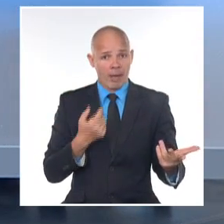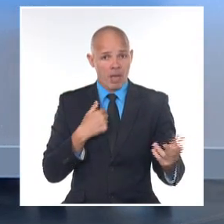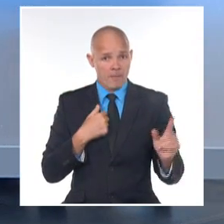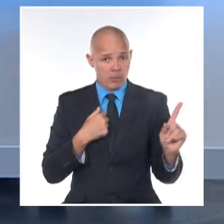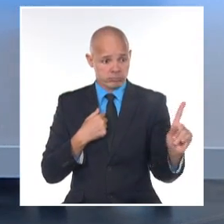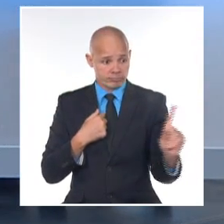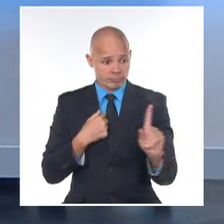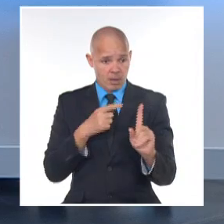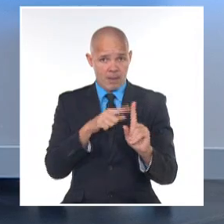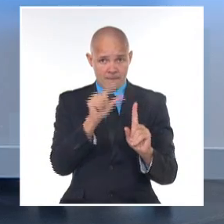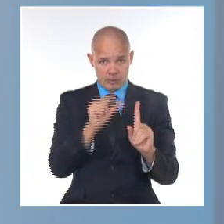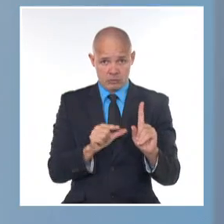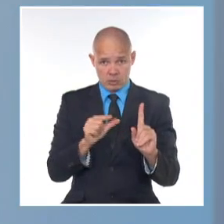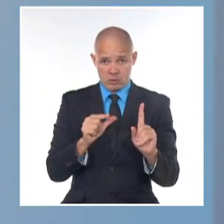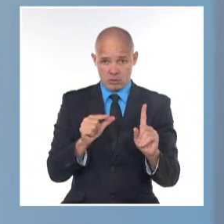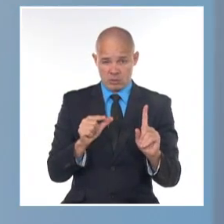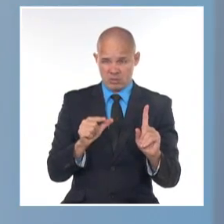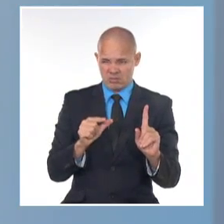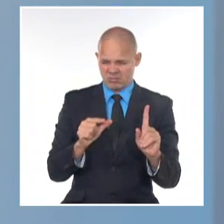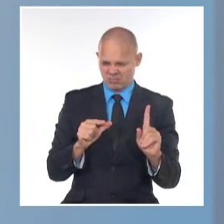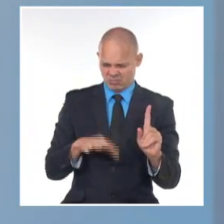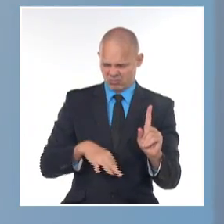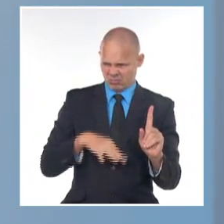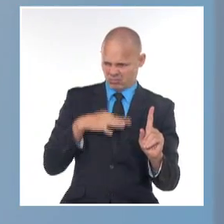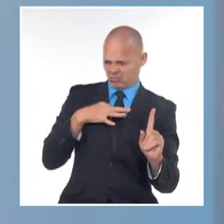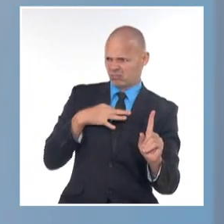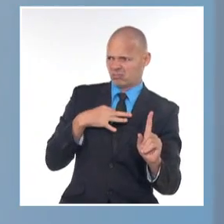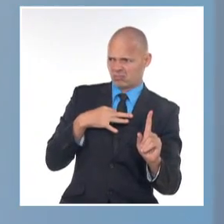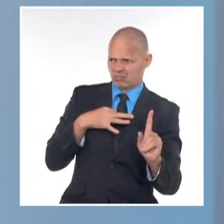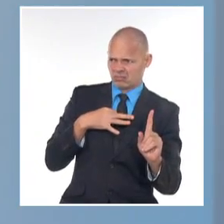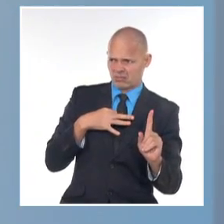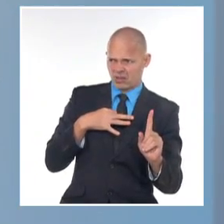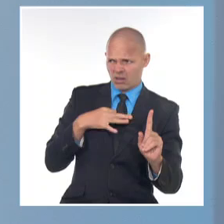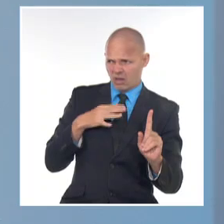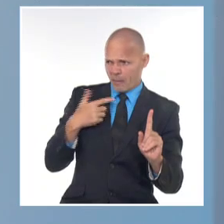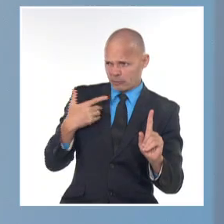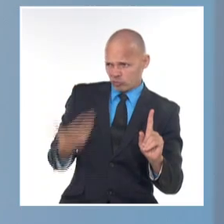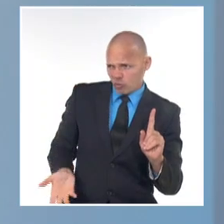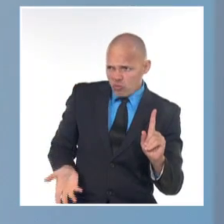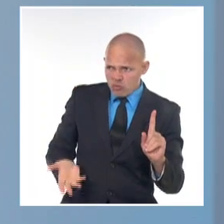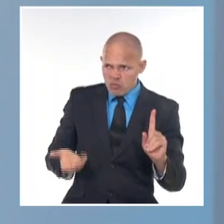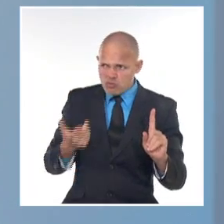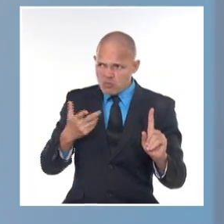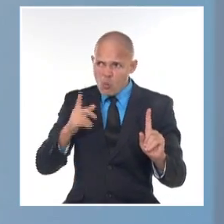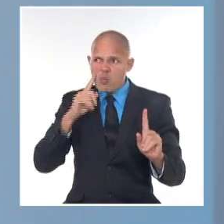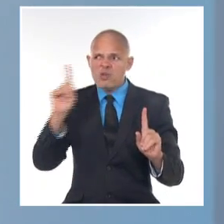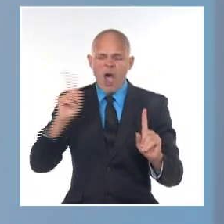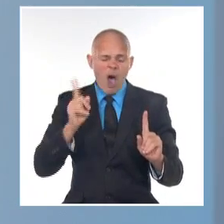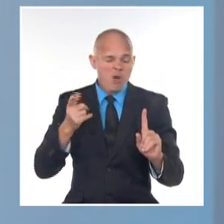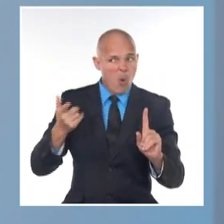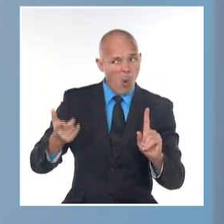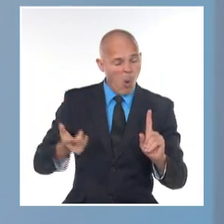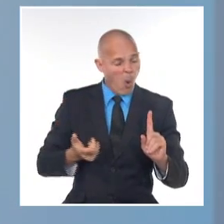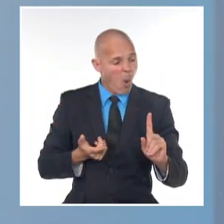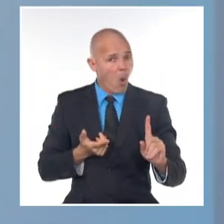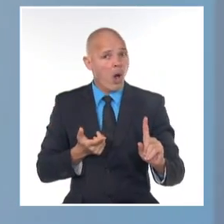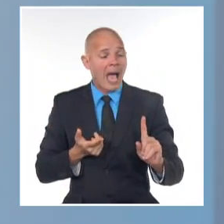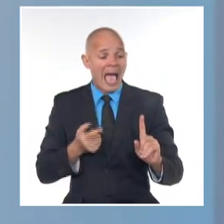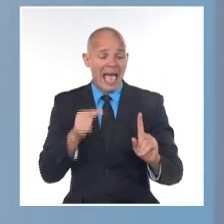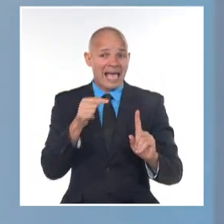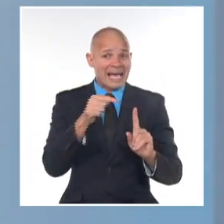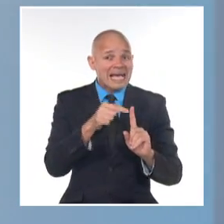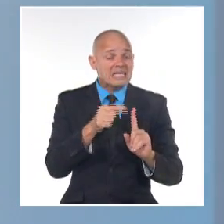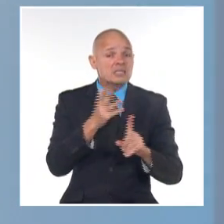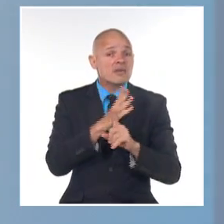Sí. dejó de ser esa desobediencia, la persona empieza a hacer acciones para evitar el accionar de la policía, pudiera estar cometiendo un